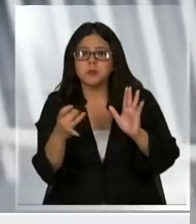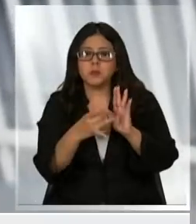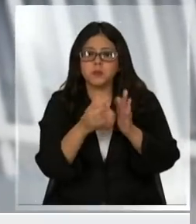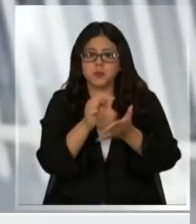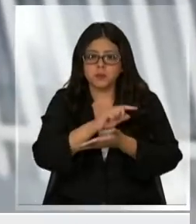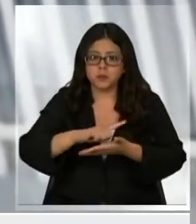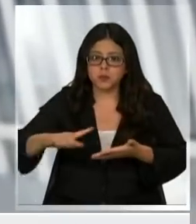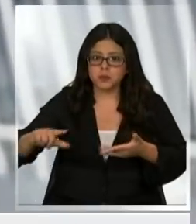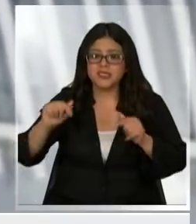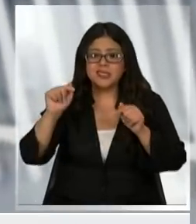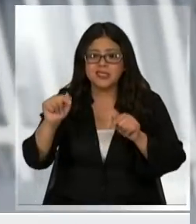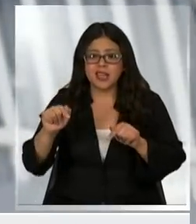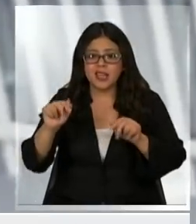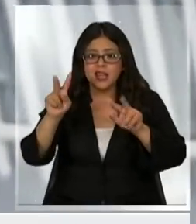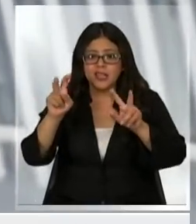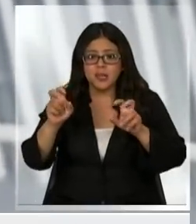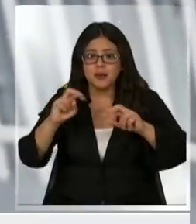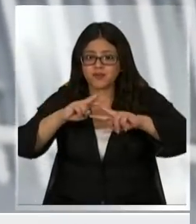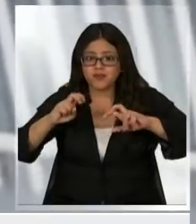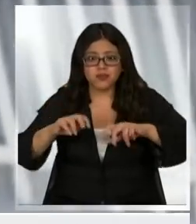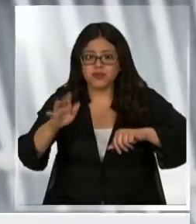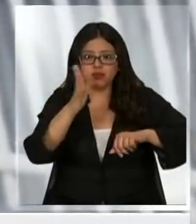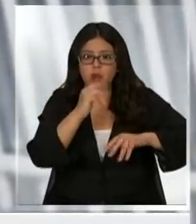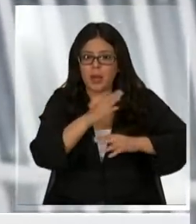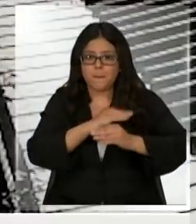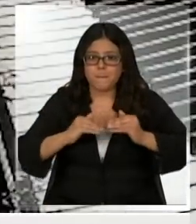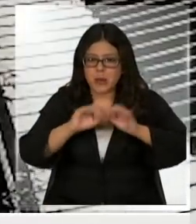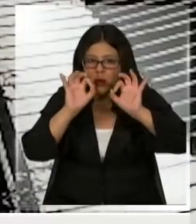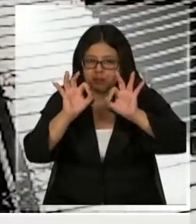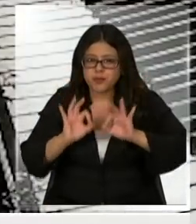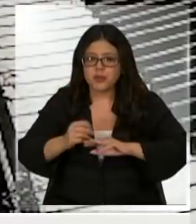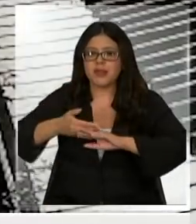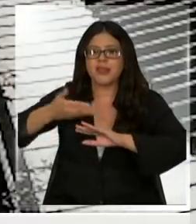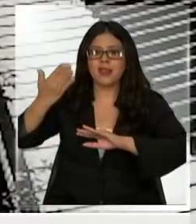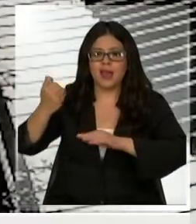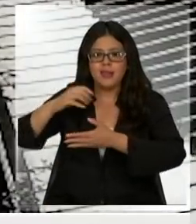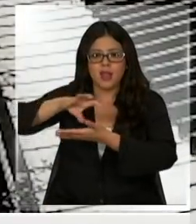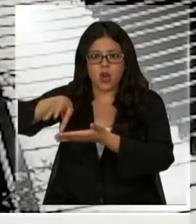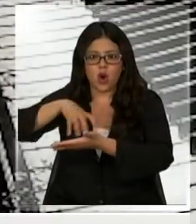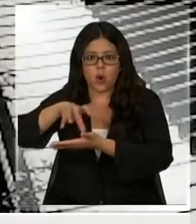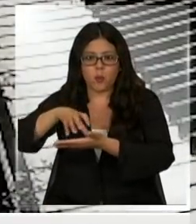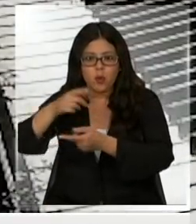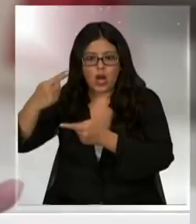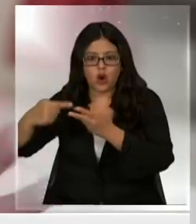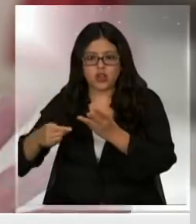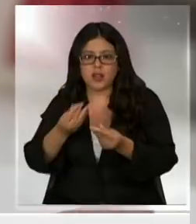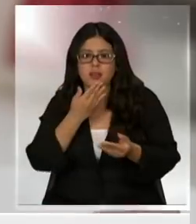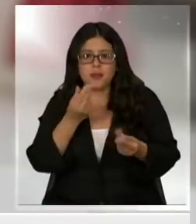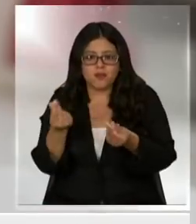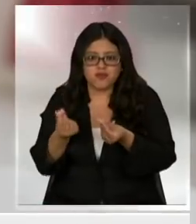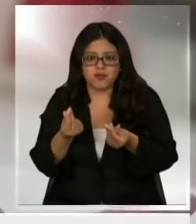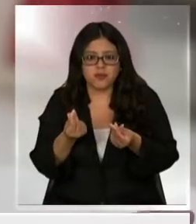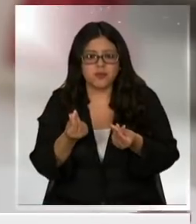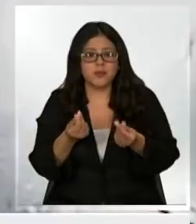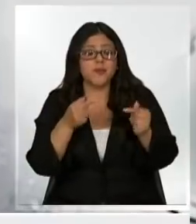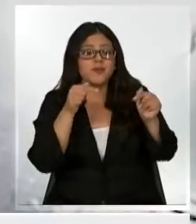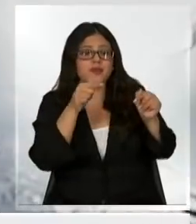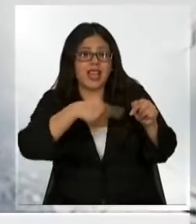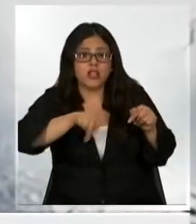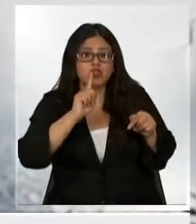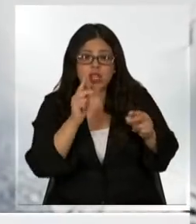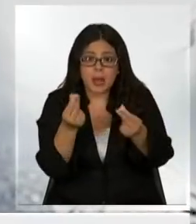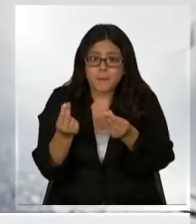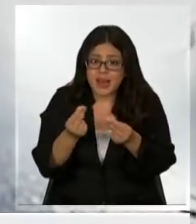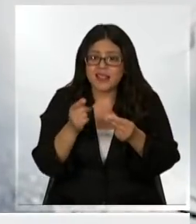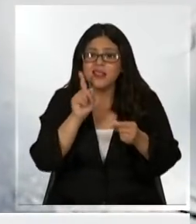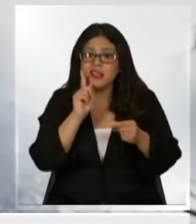y que los ilícitos no se investigan con la misma rigurosidad que en comunas con mayores ingresos. Allá tienen todos los recursos, tienen